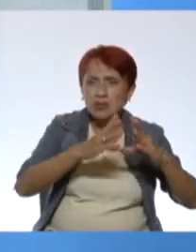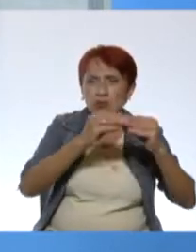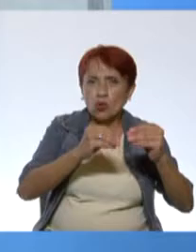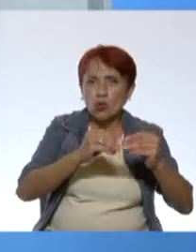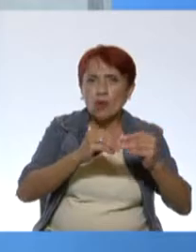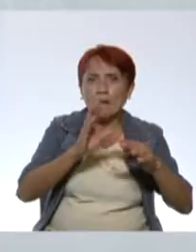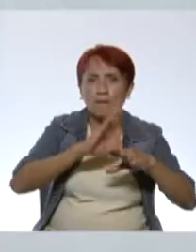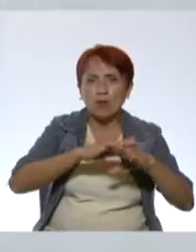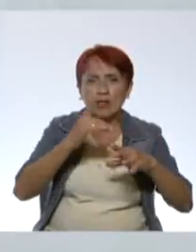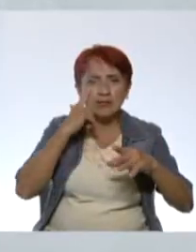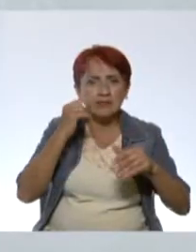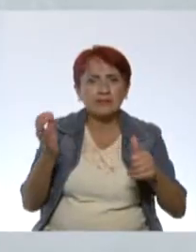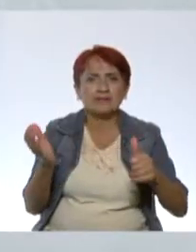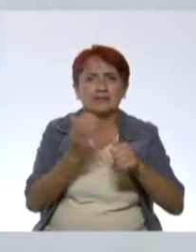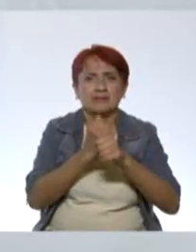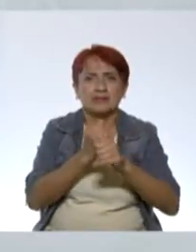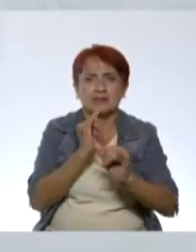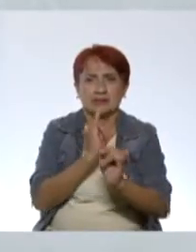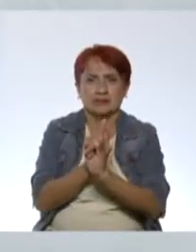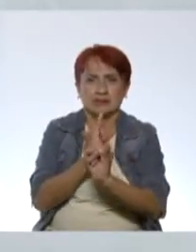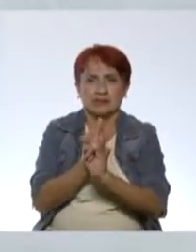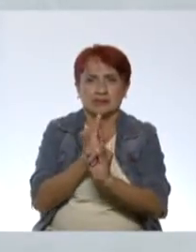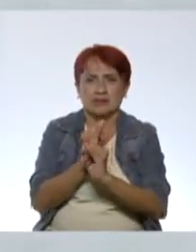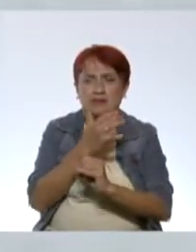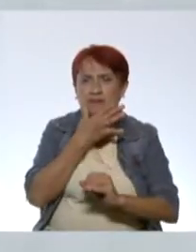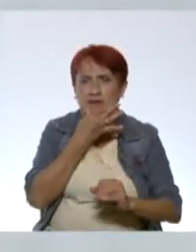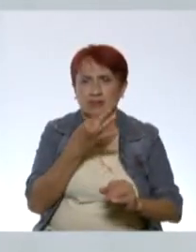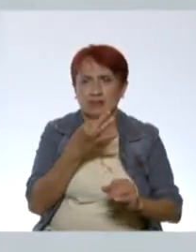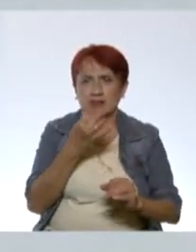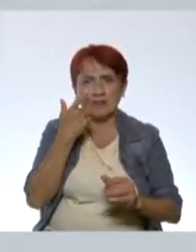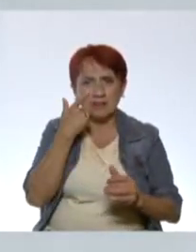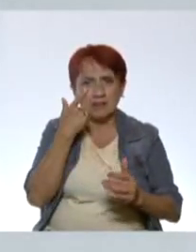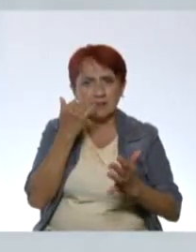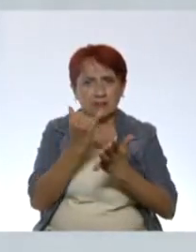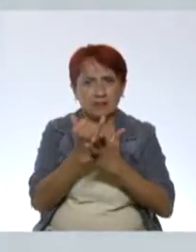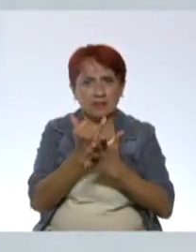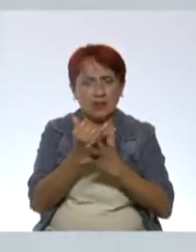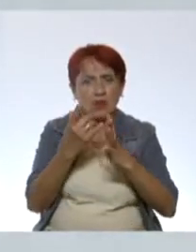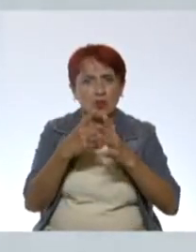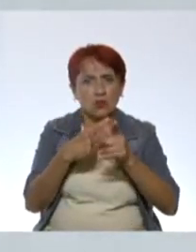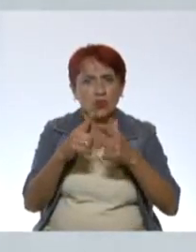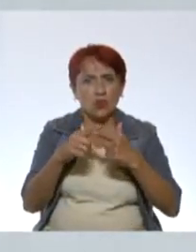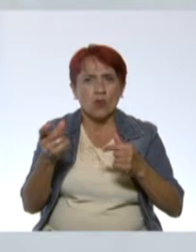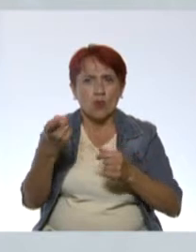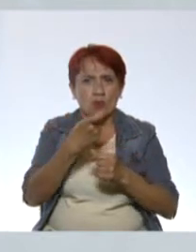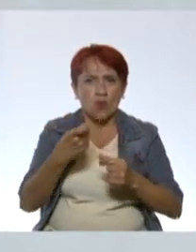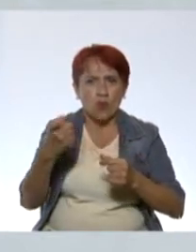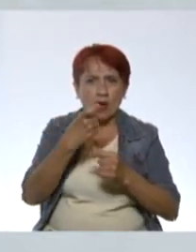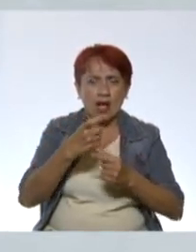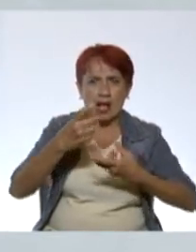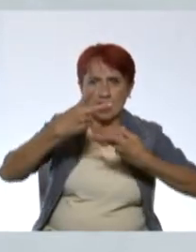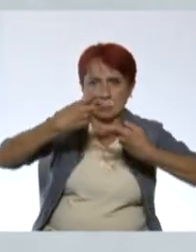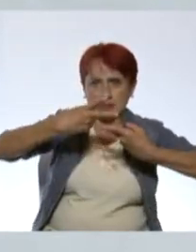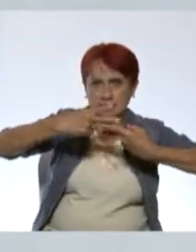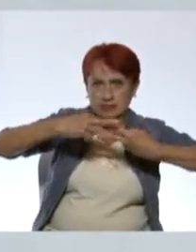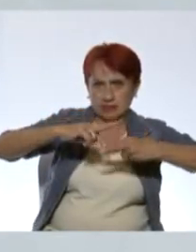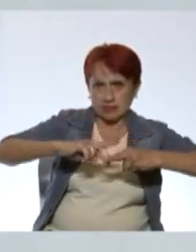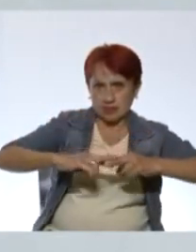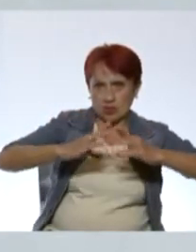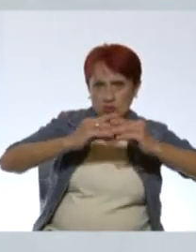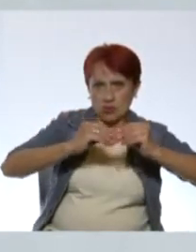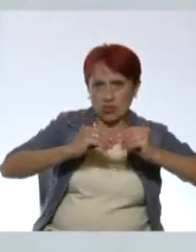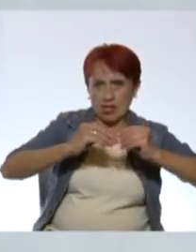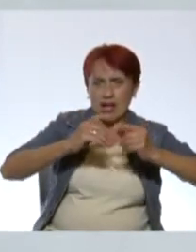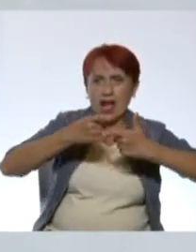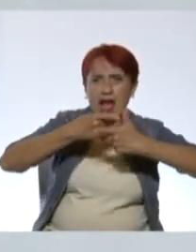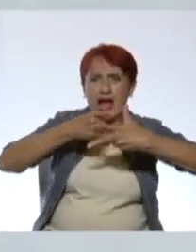tablas, es porque podemos encontrar en internet muy fácilmente, nos damos cuenta que al buscar el inverso de la tangente